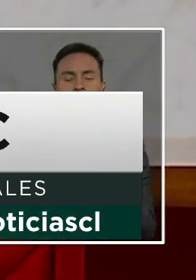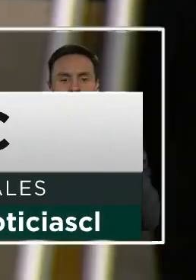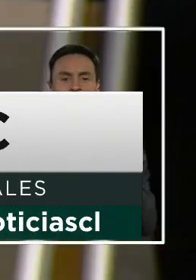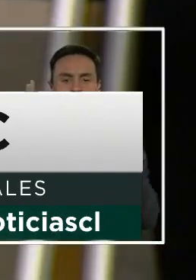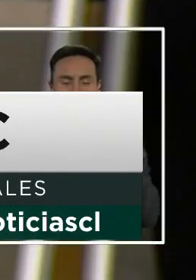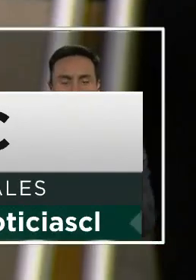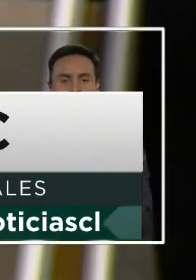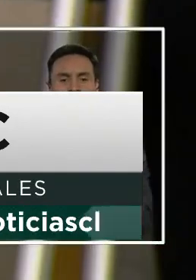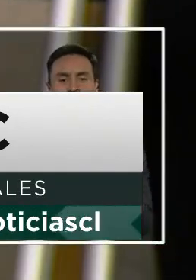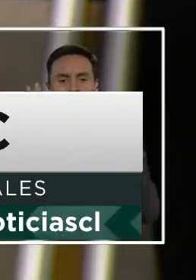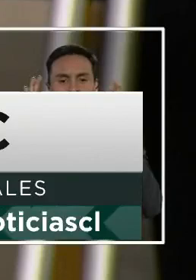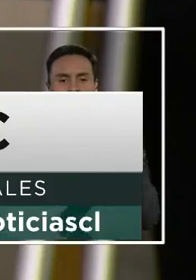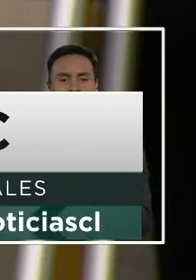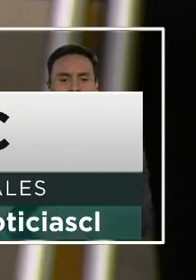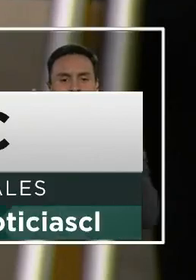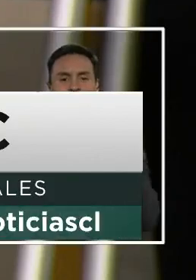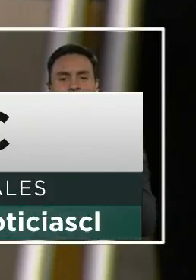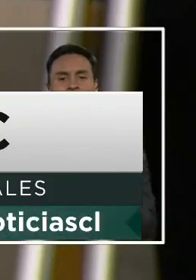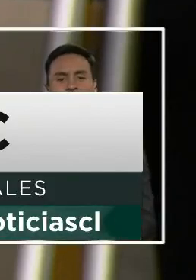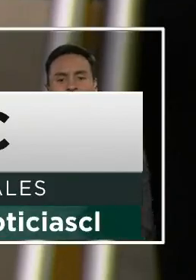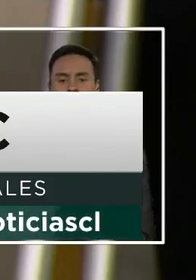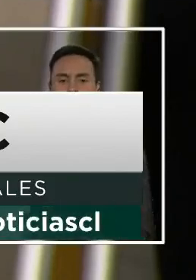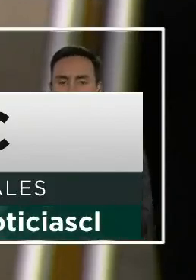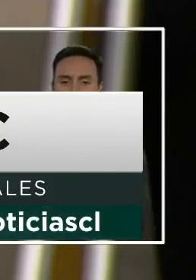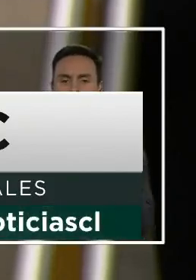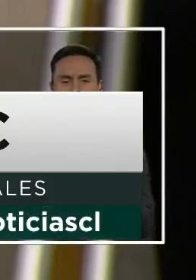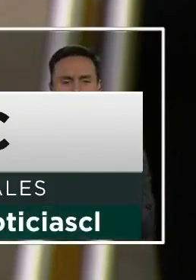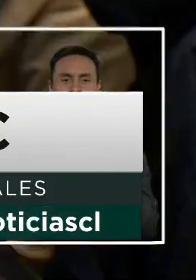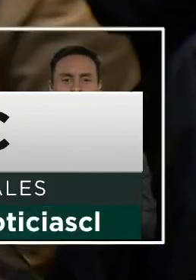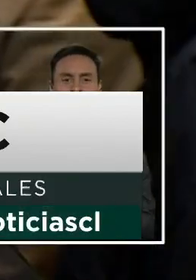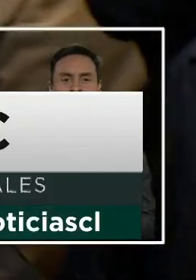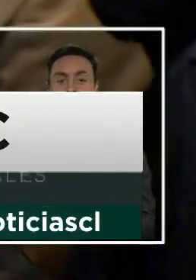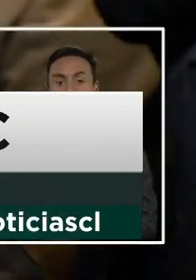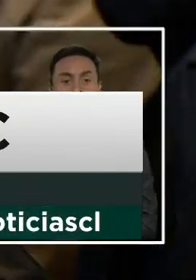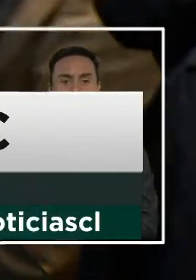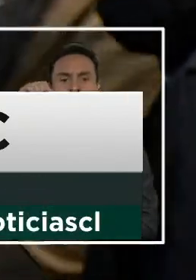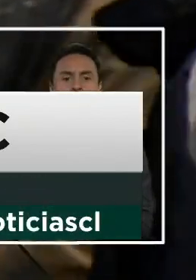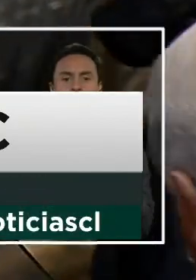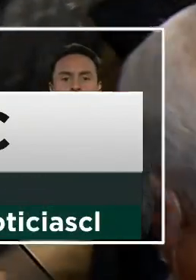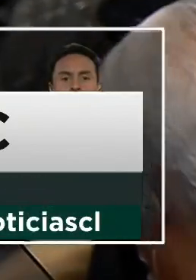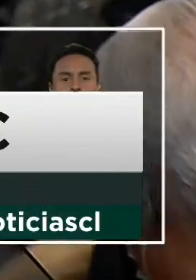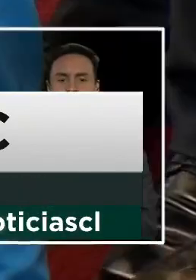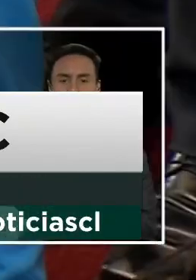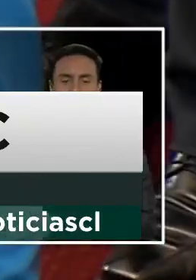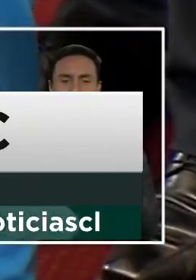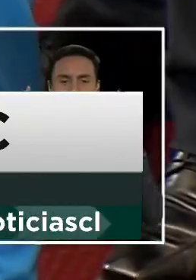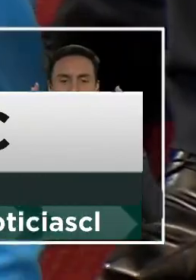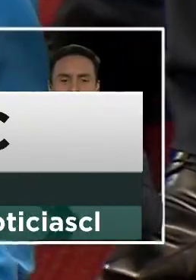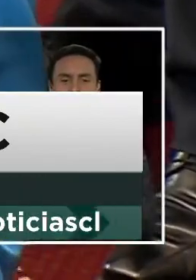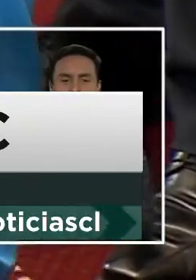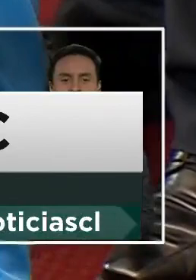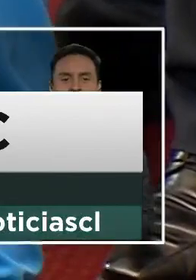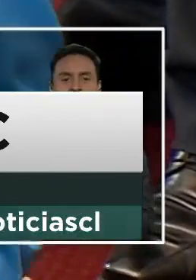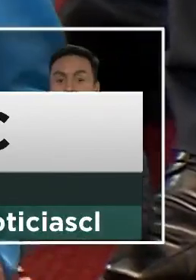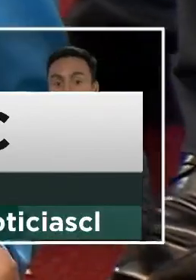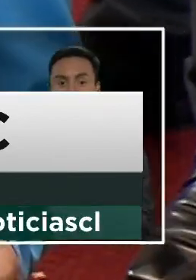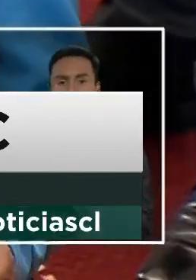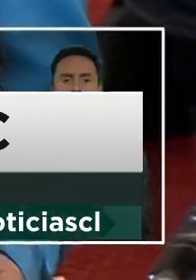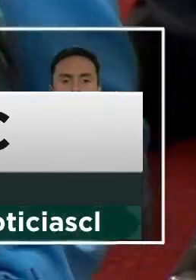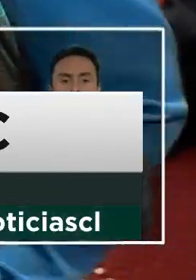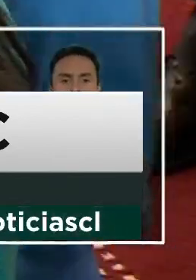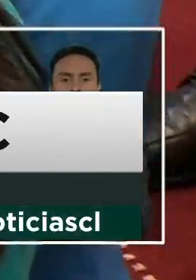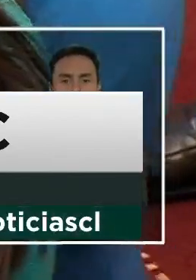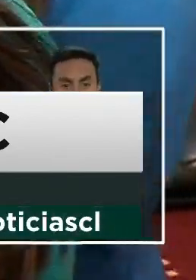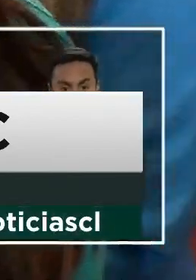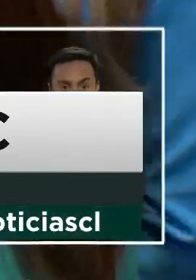de coordinadora nuestra senadora Fabiola Campillay. Reconocimiento que se materializó con este abrazo entre el presidente y la